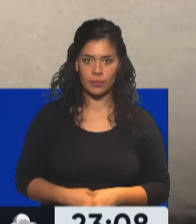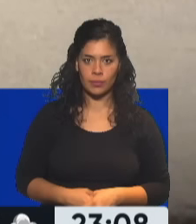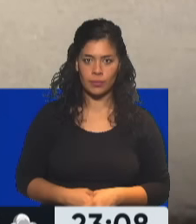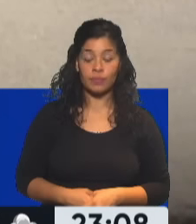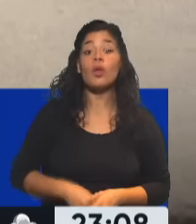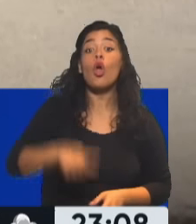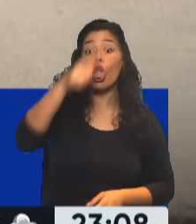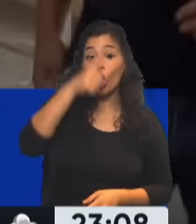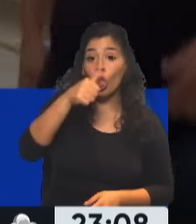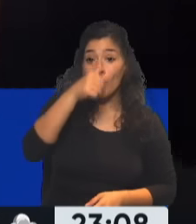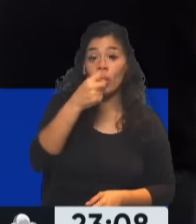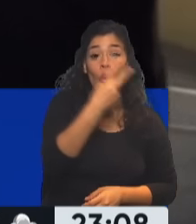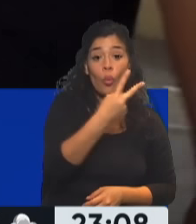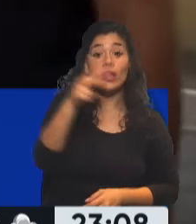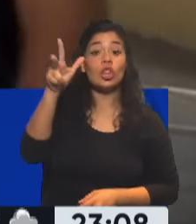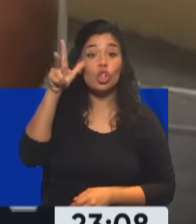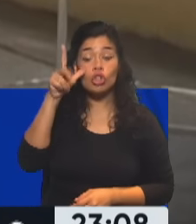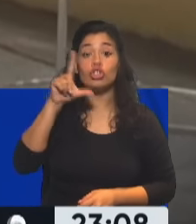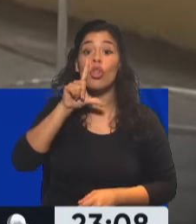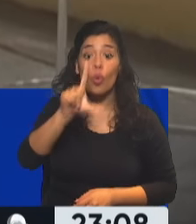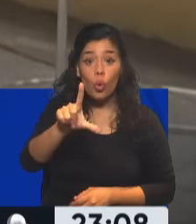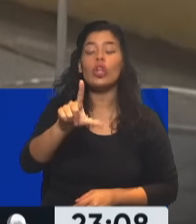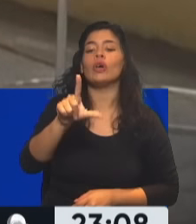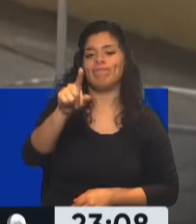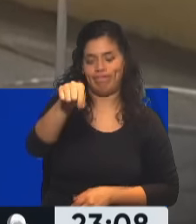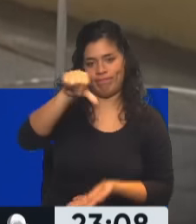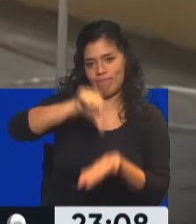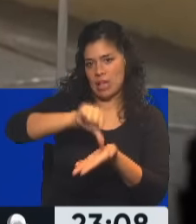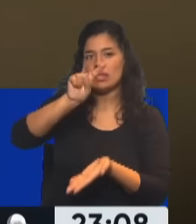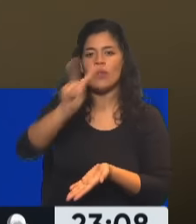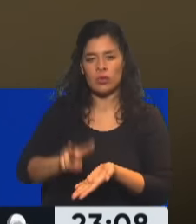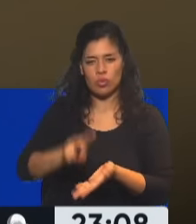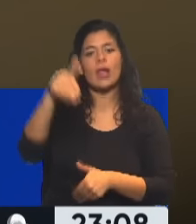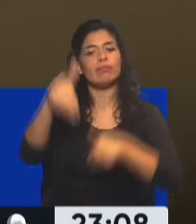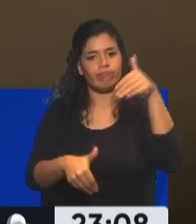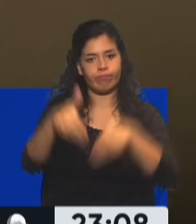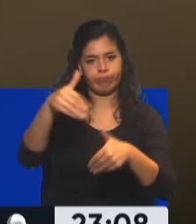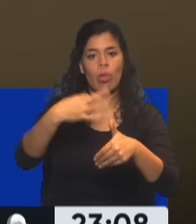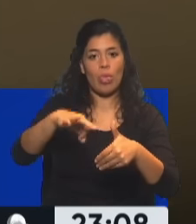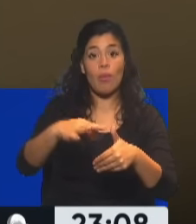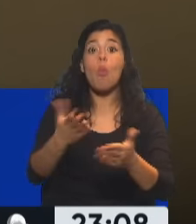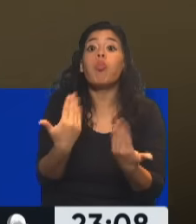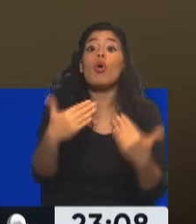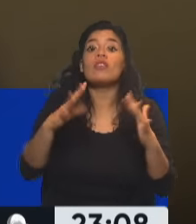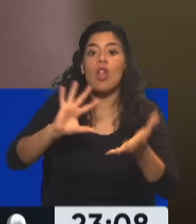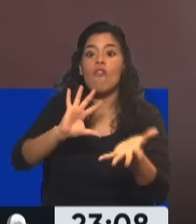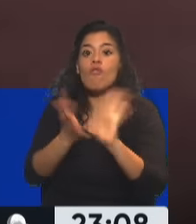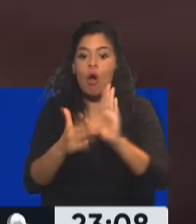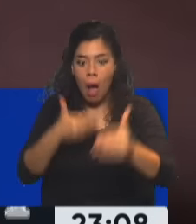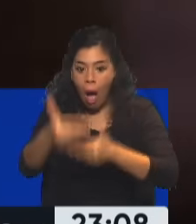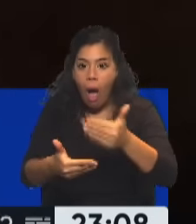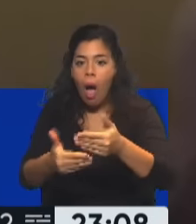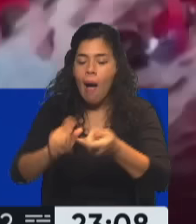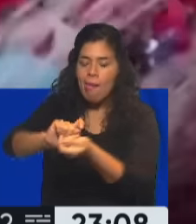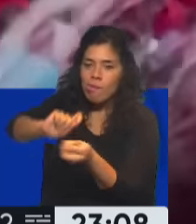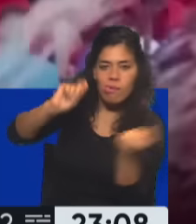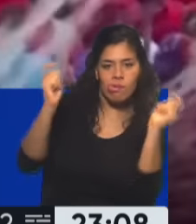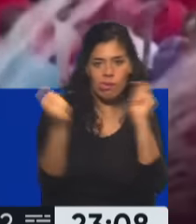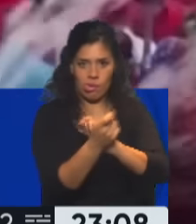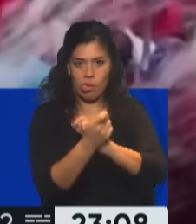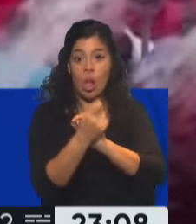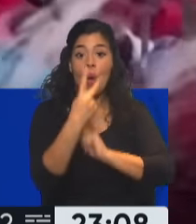El domingo 28 de julio, Venezuela irá a las urnas en unos comicios que podrían marcar un cambio de rumbo en un país gobernado desde hace 25 años por el